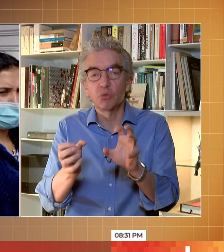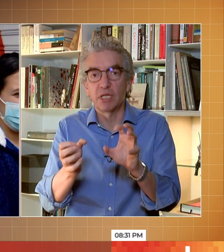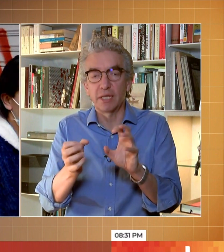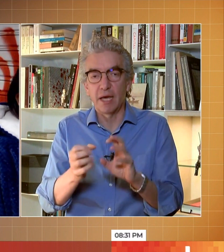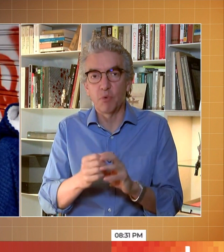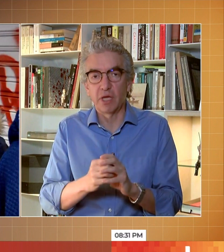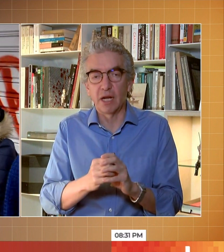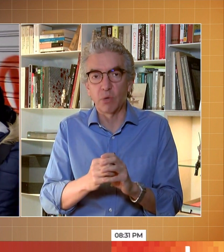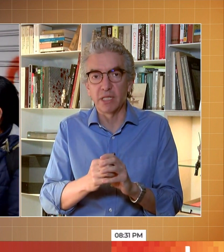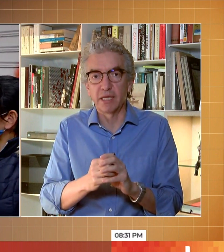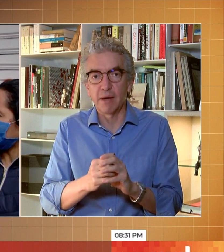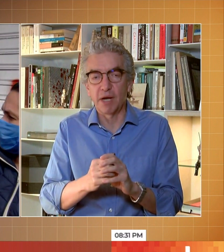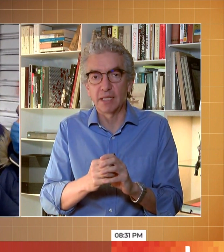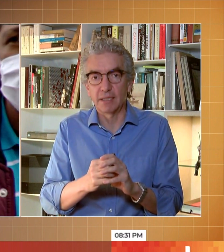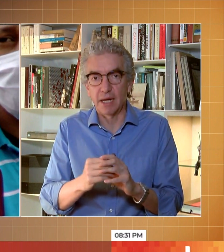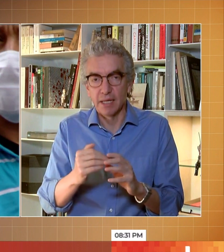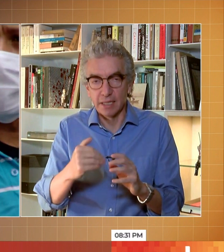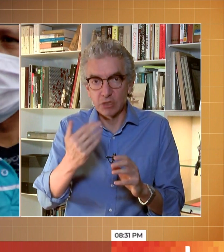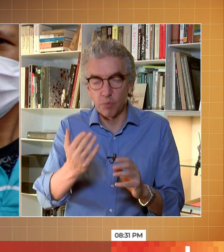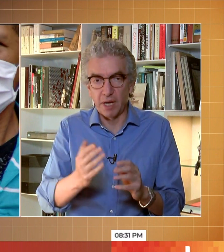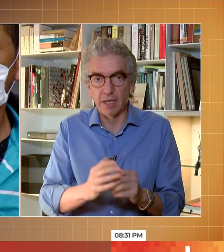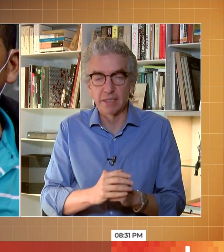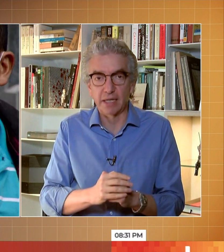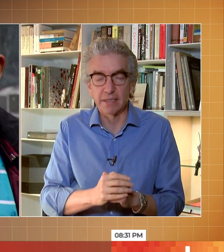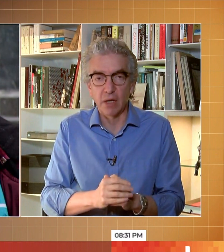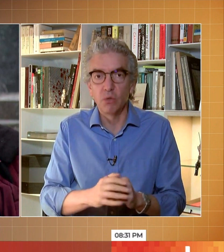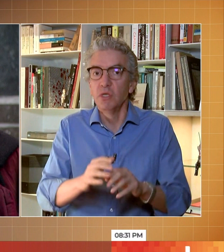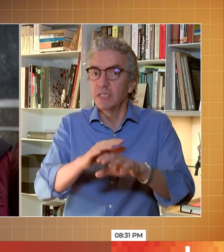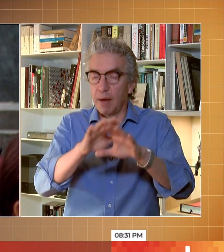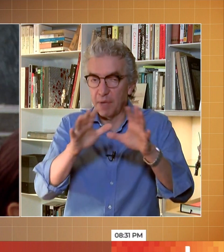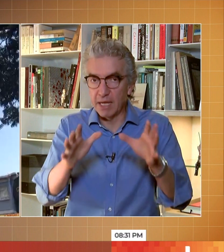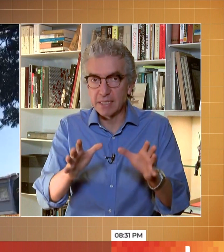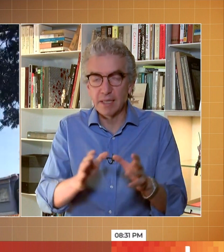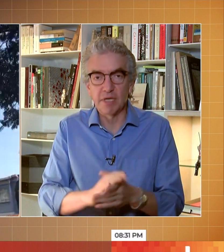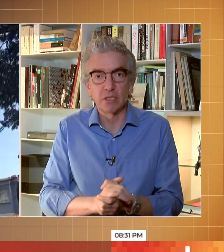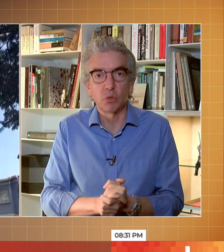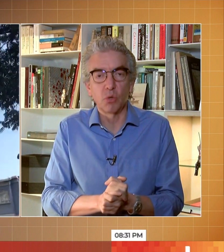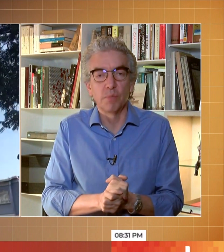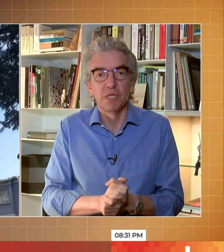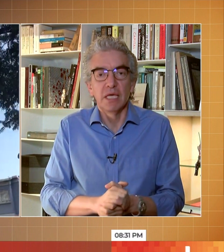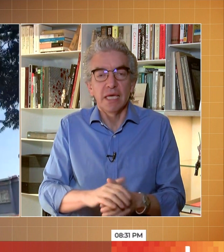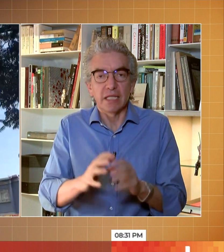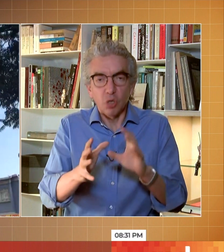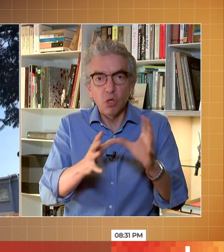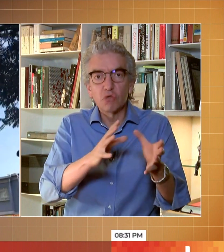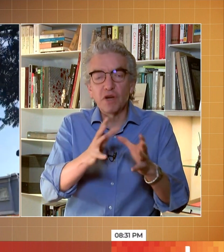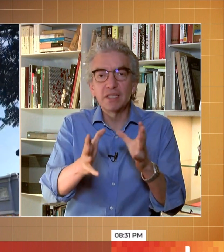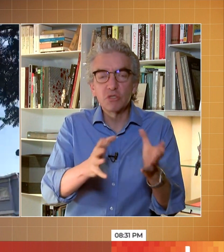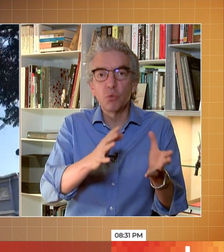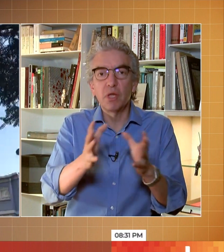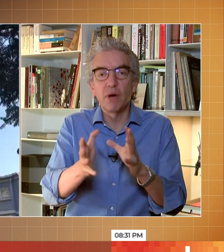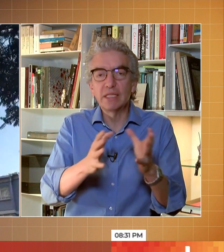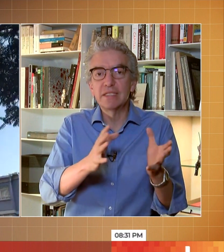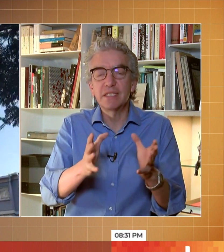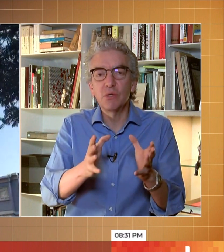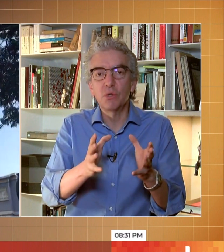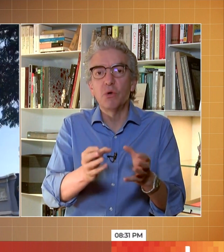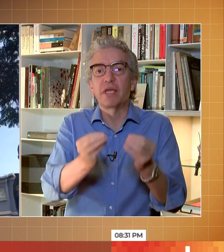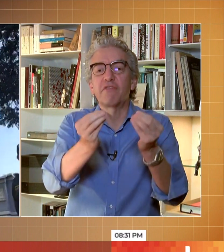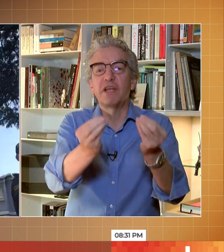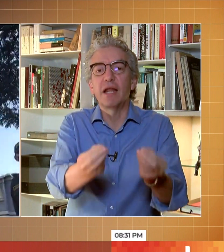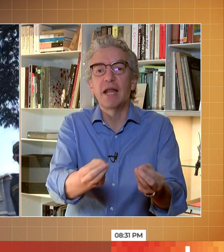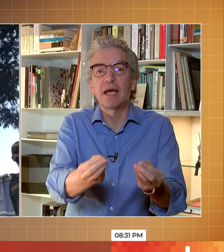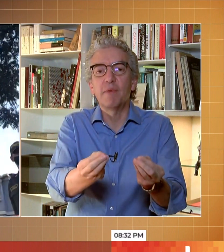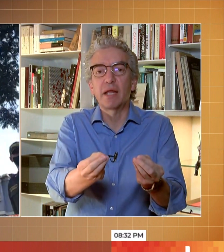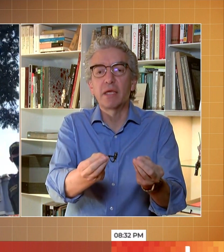logró hacer durante la época de la cuarentena para tratar de superar ese rezago también ese tema se tocó y en todos los frentes hubo debate sí o